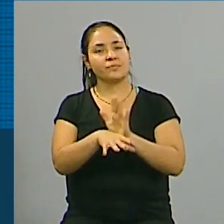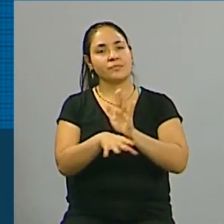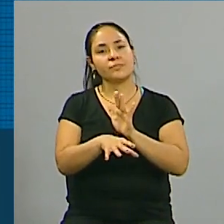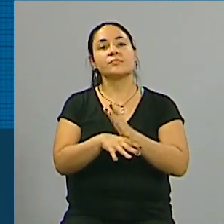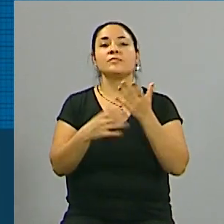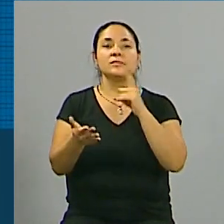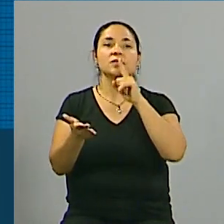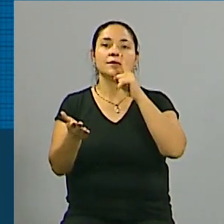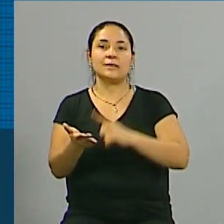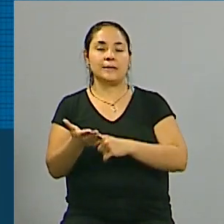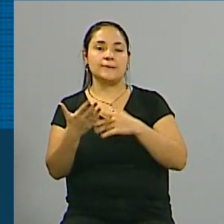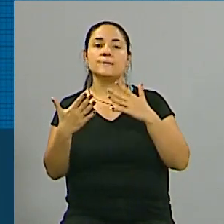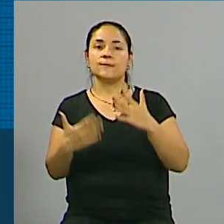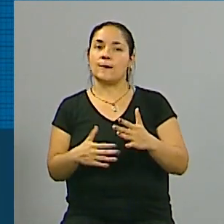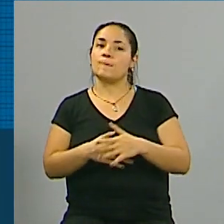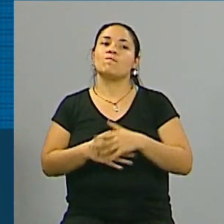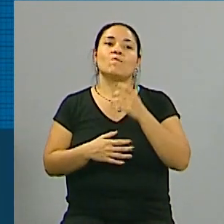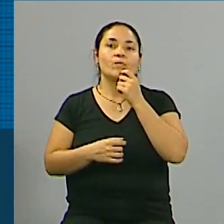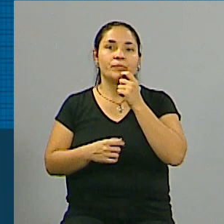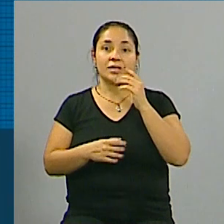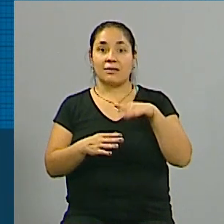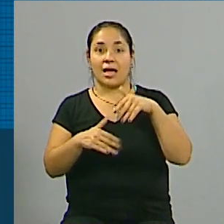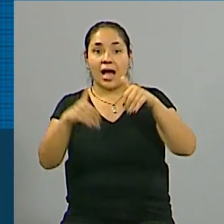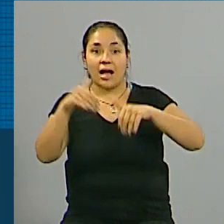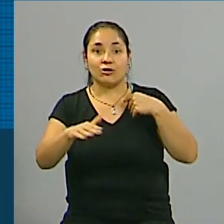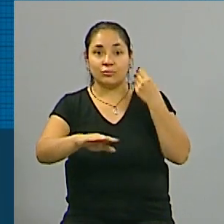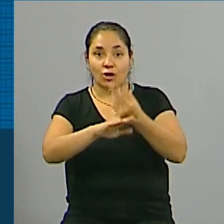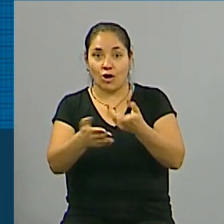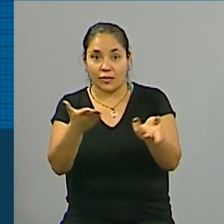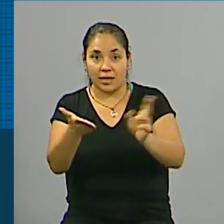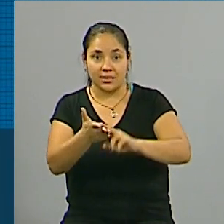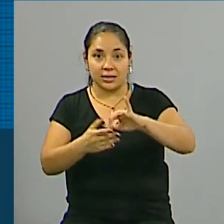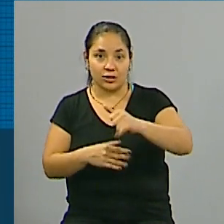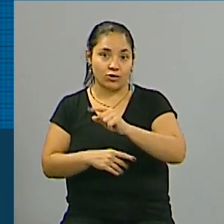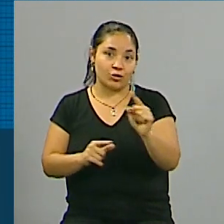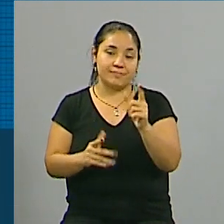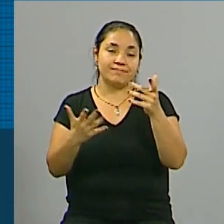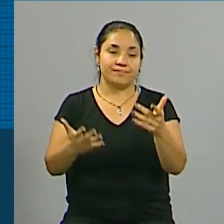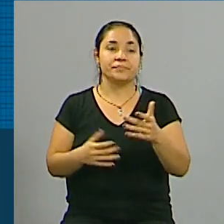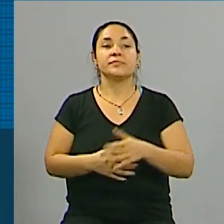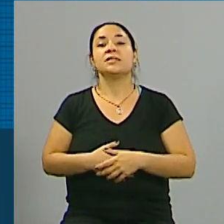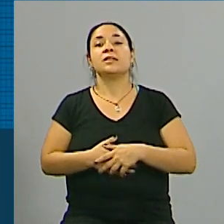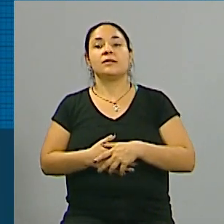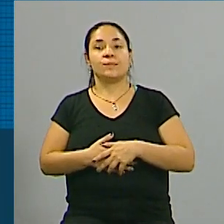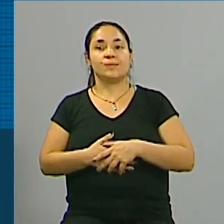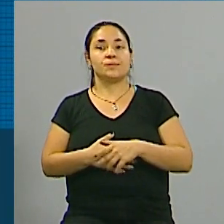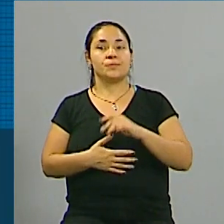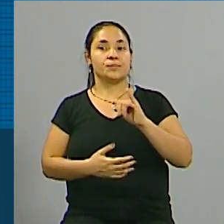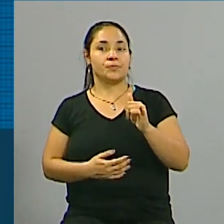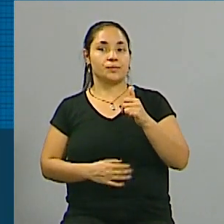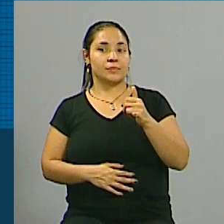hora de su decisión de ir por una reelección o no. Tal cual. Hace poquito veíamos incluso